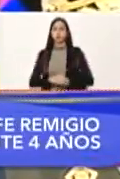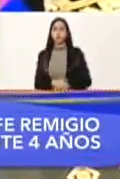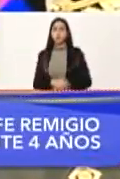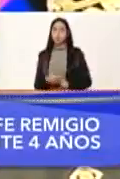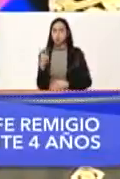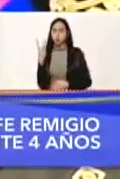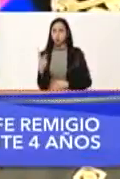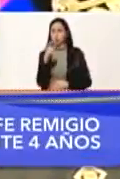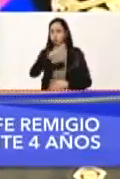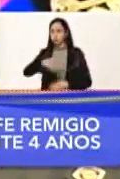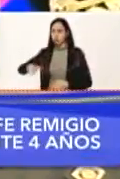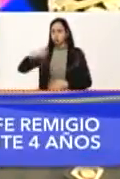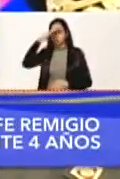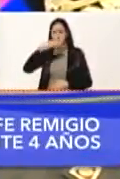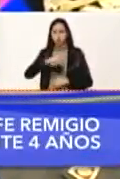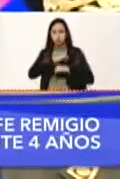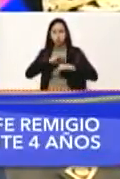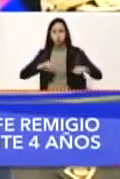grandes militares